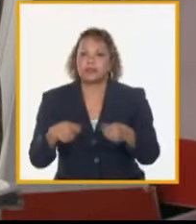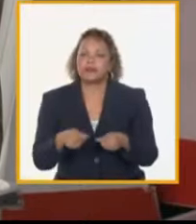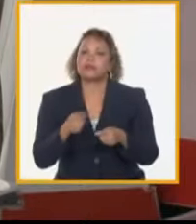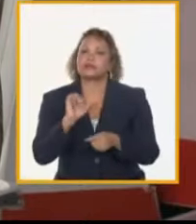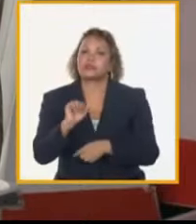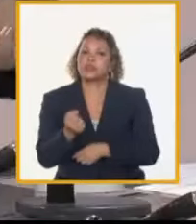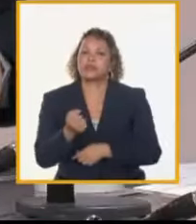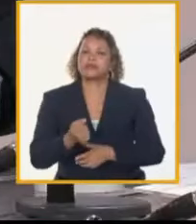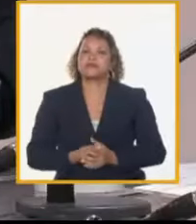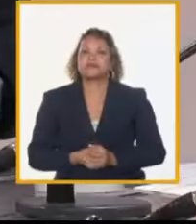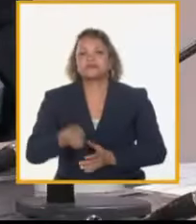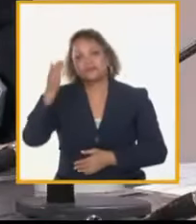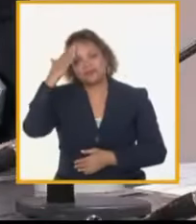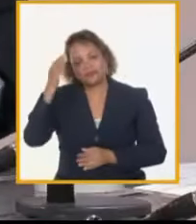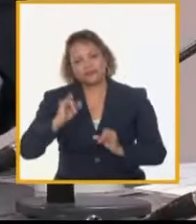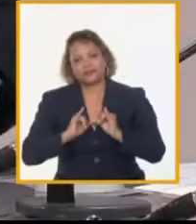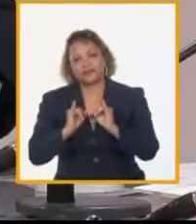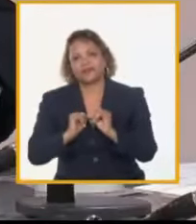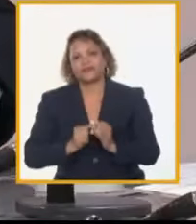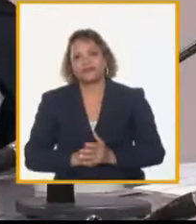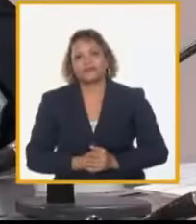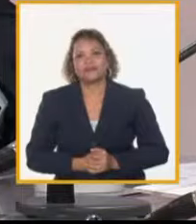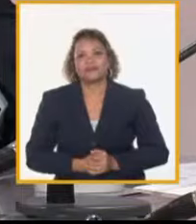hay que exigirlo. Gracias, Walter, por tu respuesta.